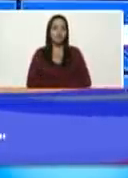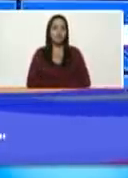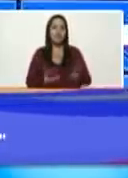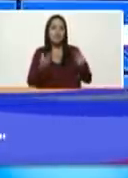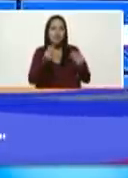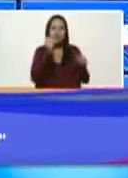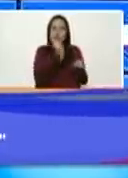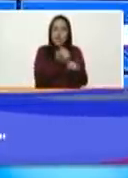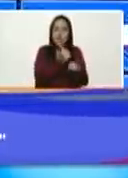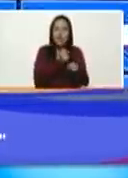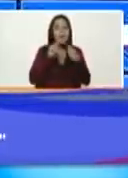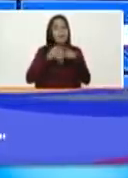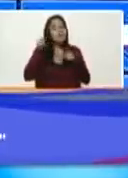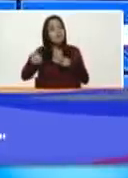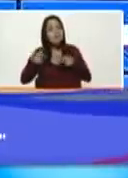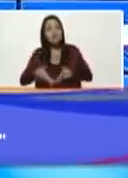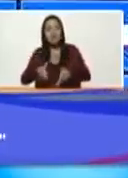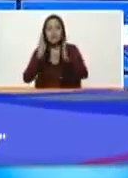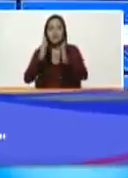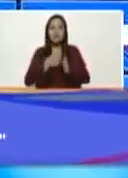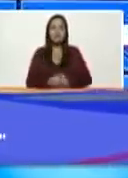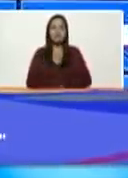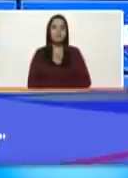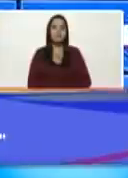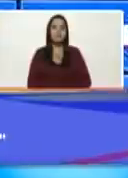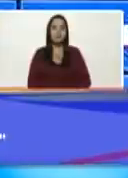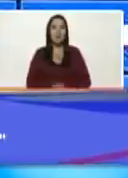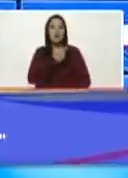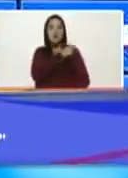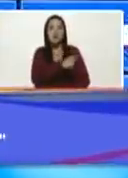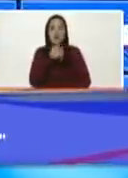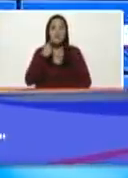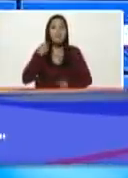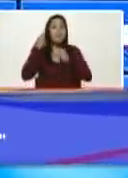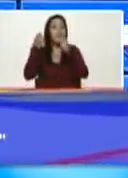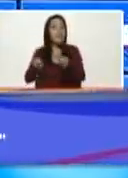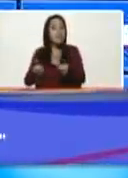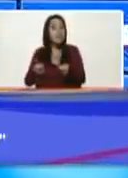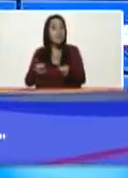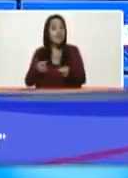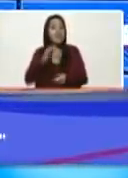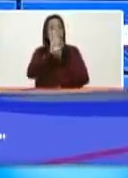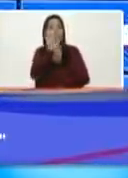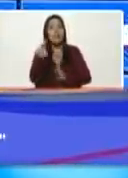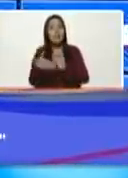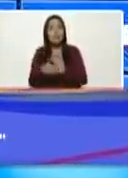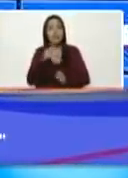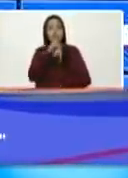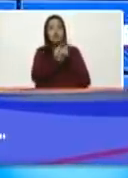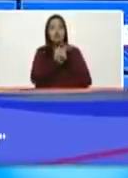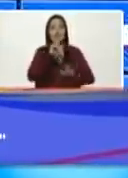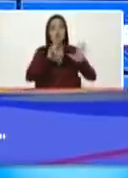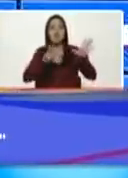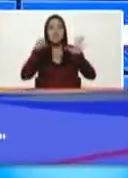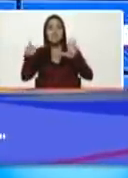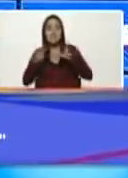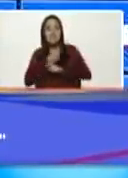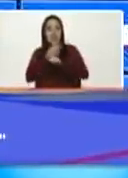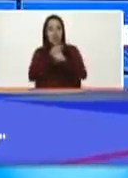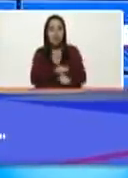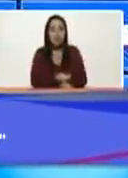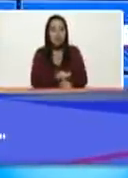trabajo, pero es el camino. Usted me le garantiza a estos 3.276 graduandos